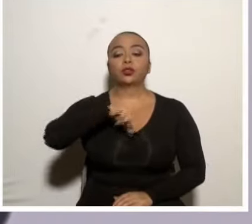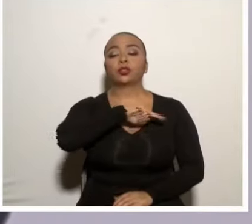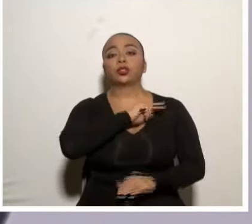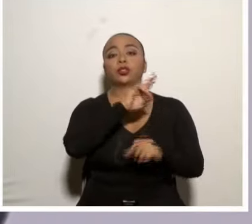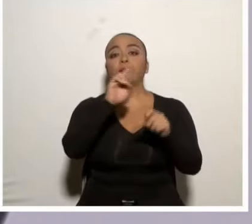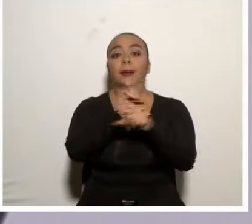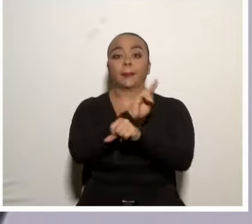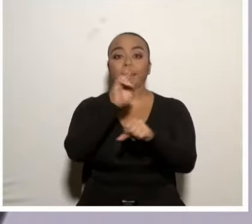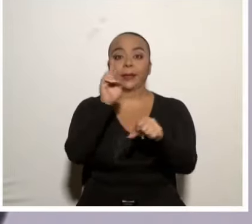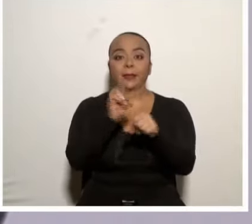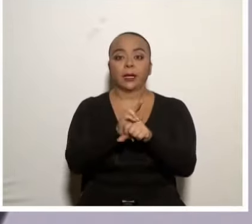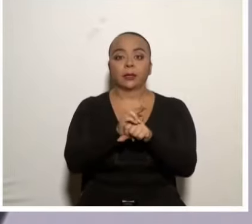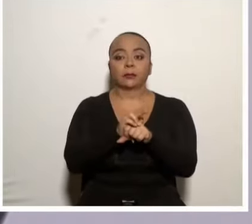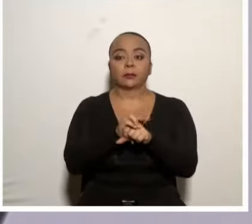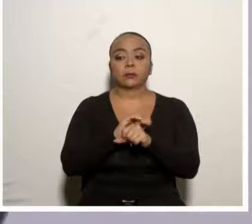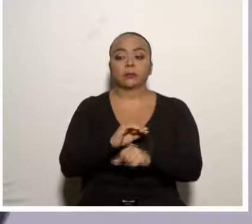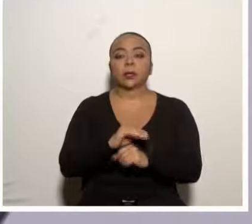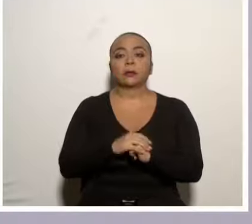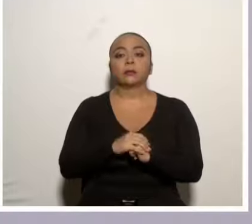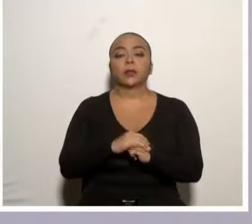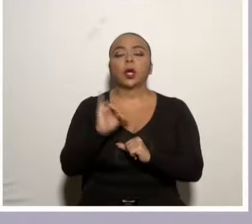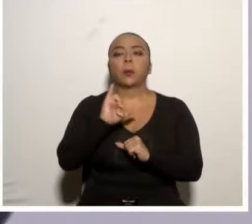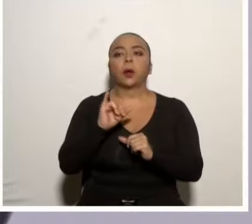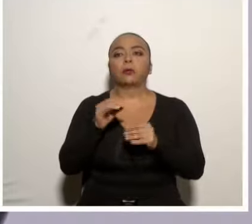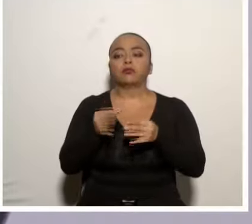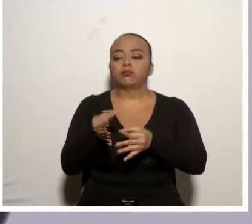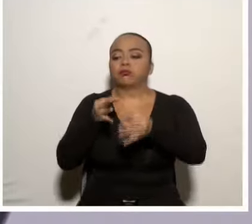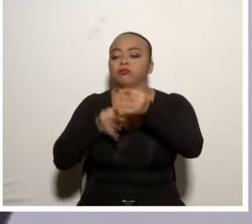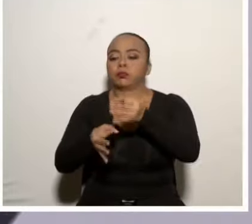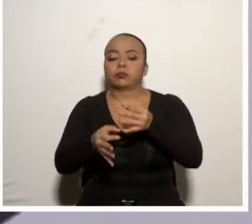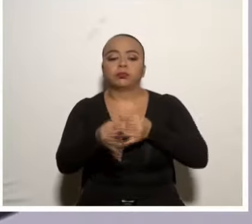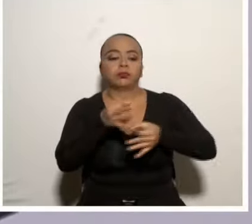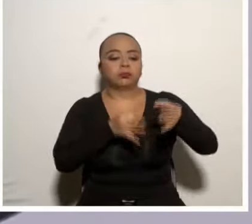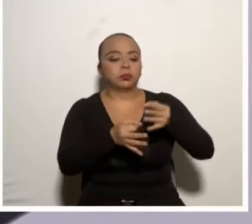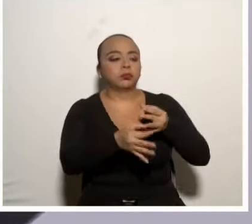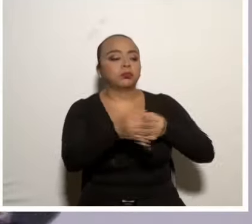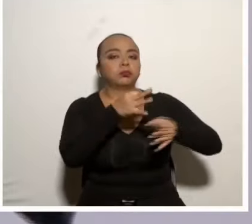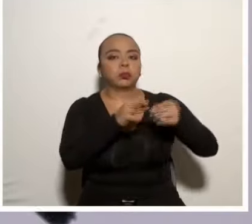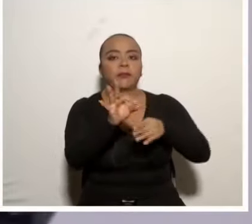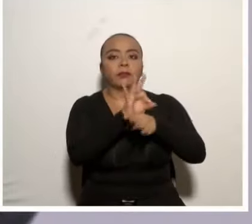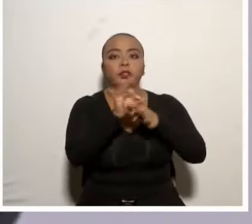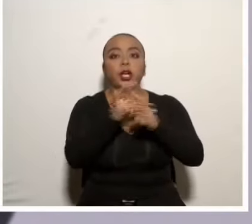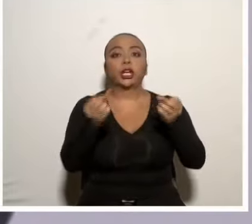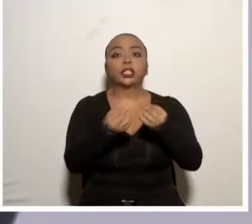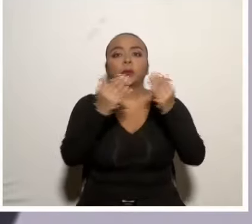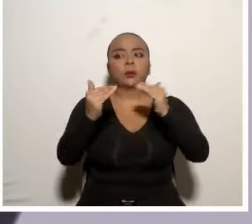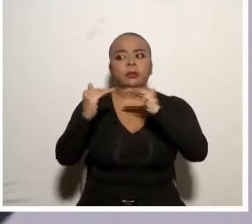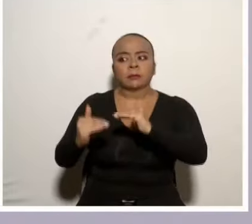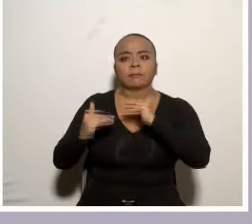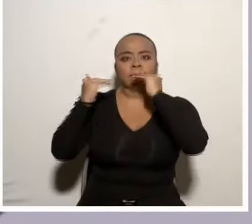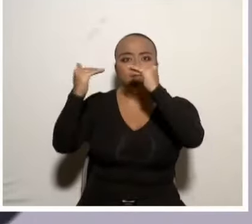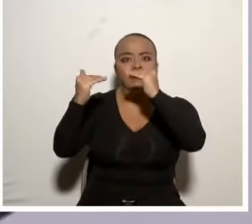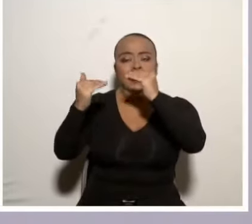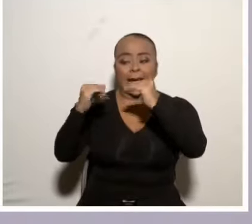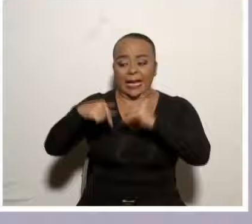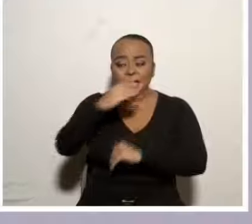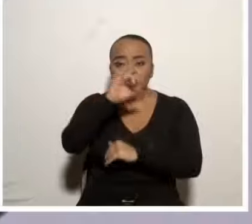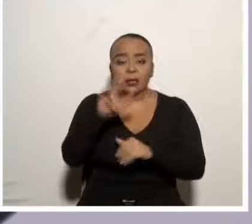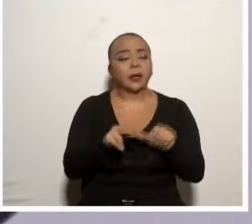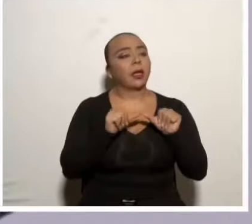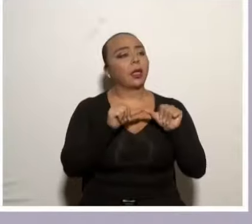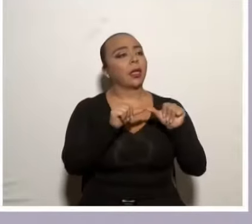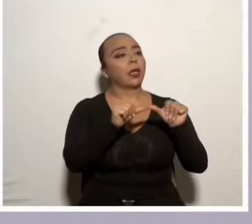nosotros implementar la rotación de los funcionarios públicos de alto nivel, que en Costa Rica se perpetúan en los cargos,